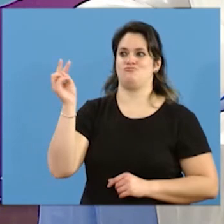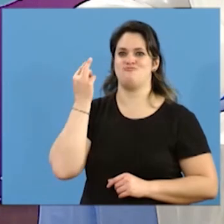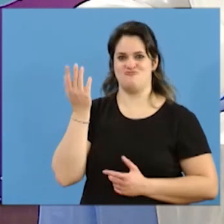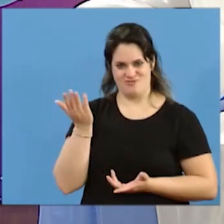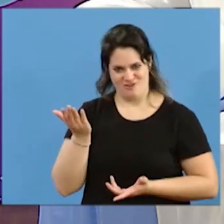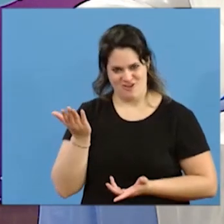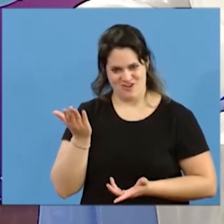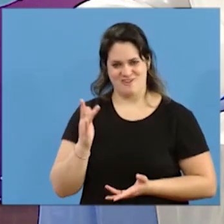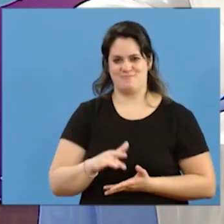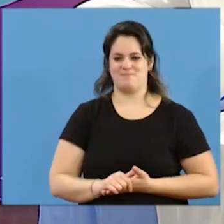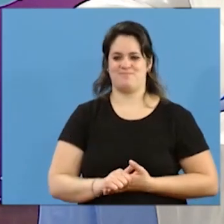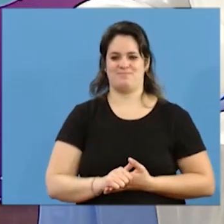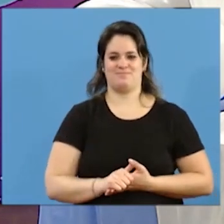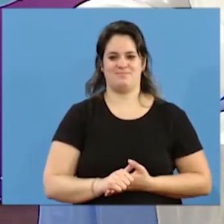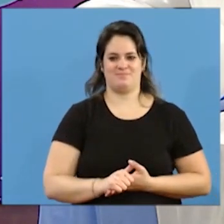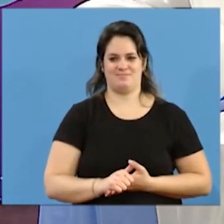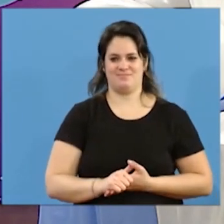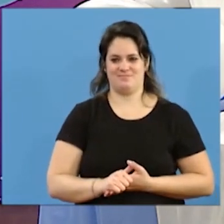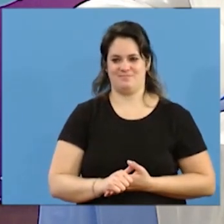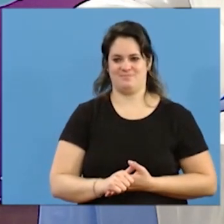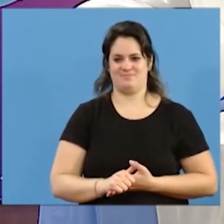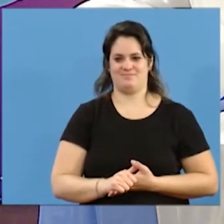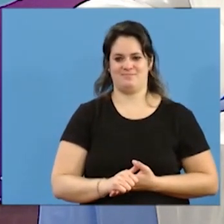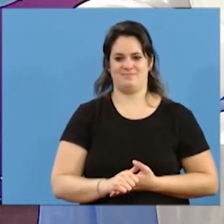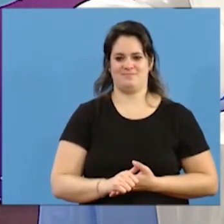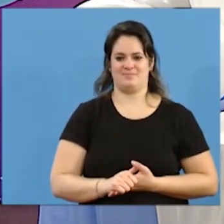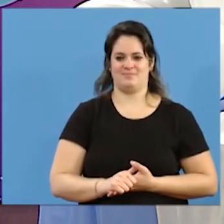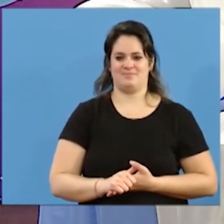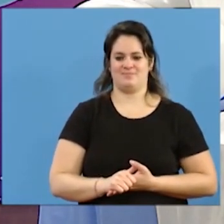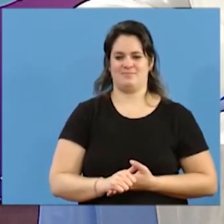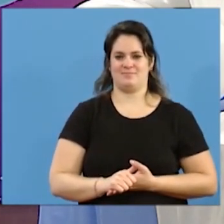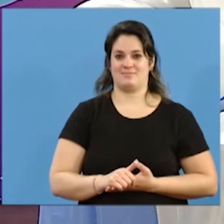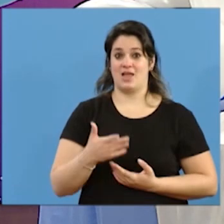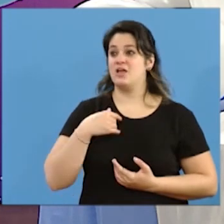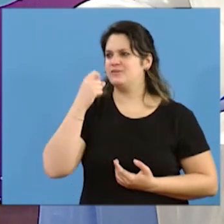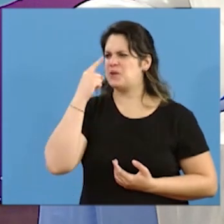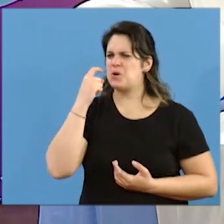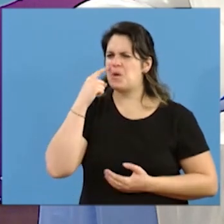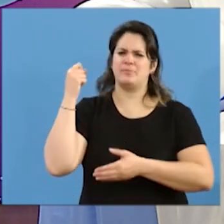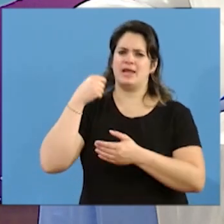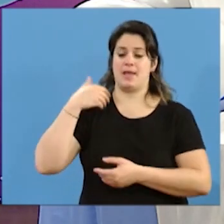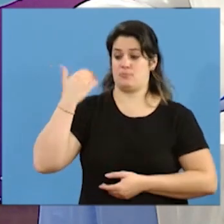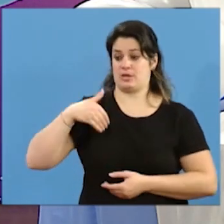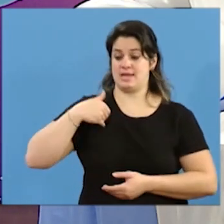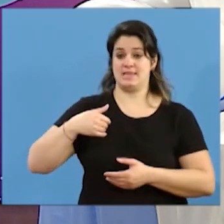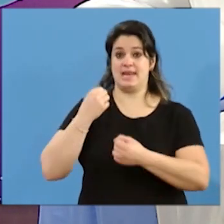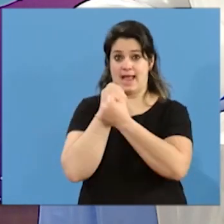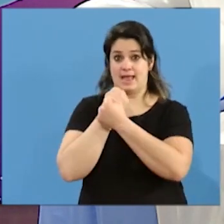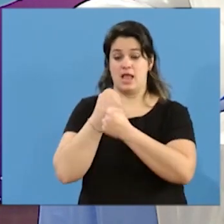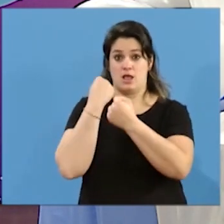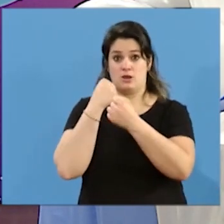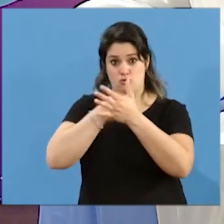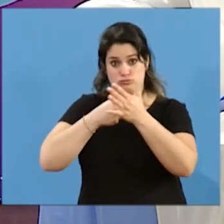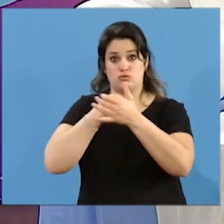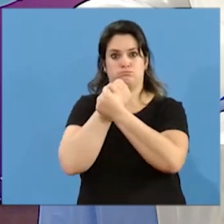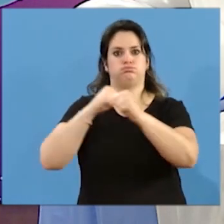querido Belgrano partió. Un hombre que luchó por la libertad y